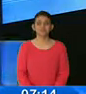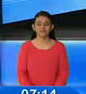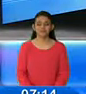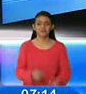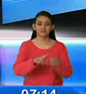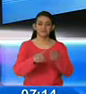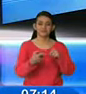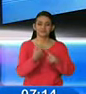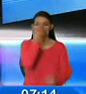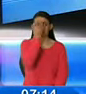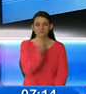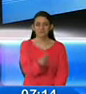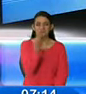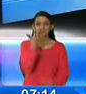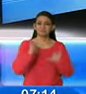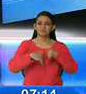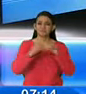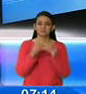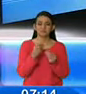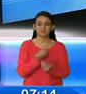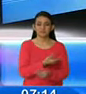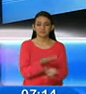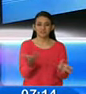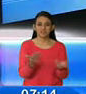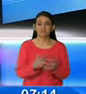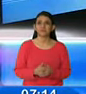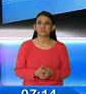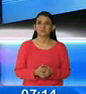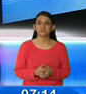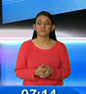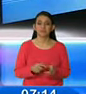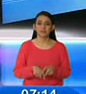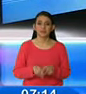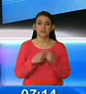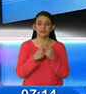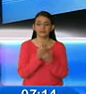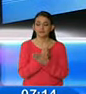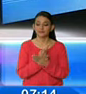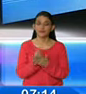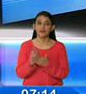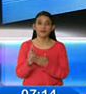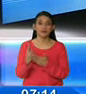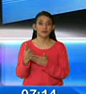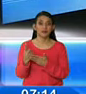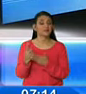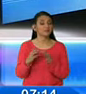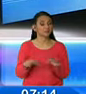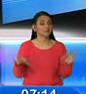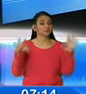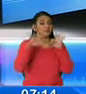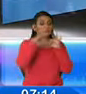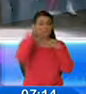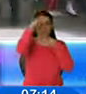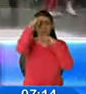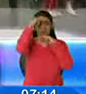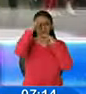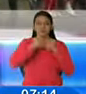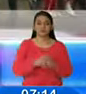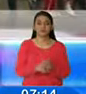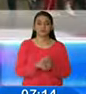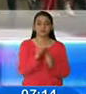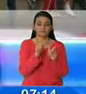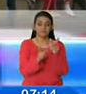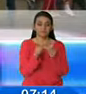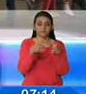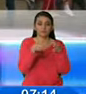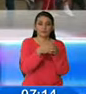Amigas y amigos, muy buenos días. Continuamos con la información, como es habitual, iniciando una semana con importantes noticias. Los habitantes de La Manga